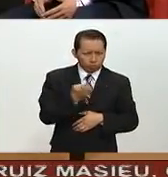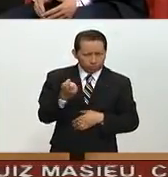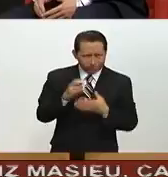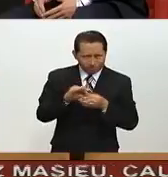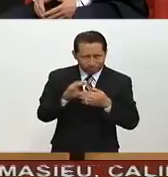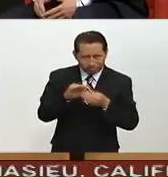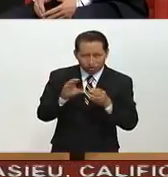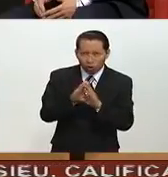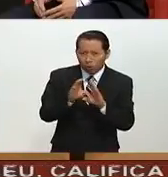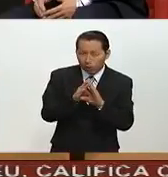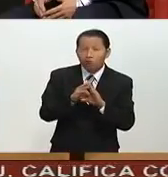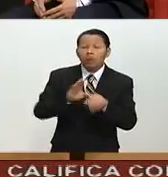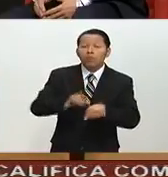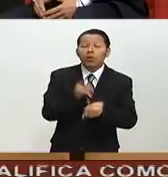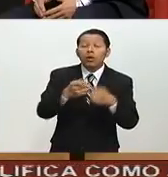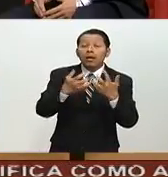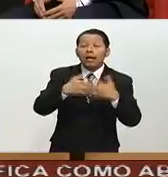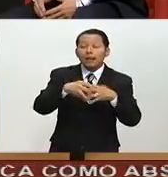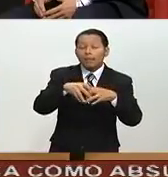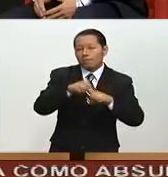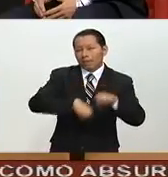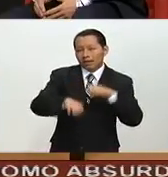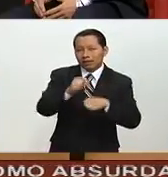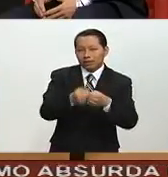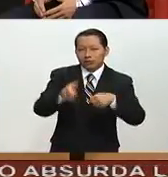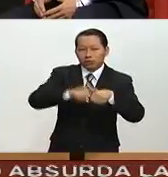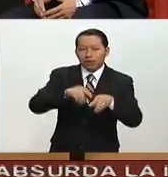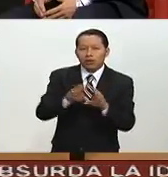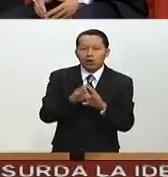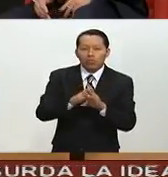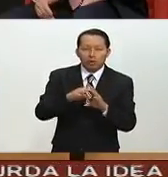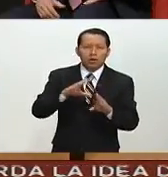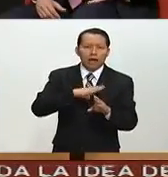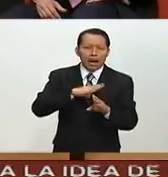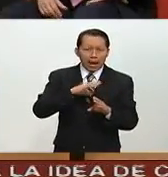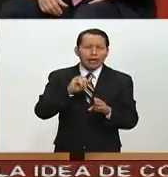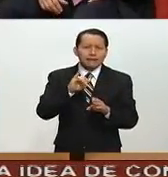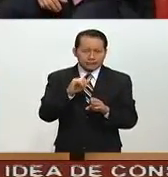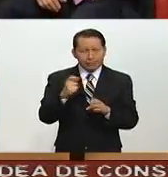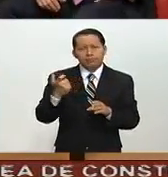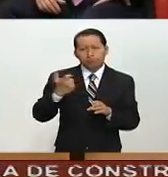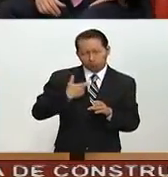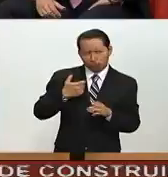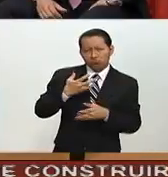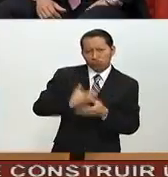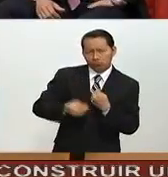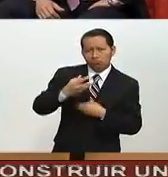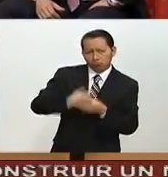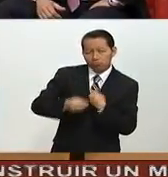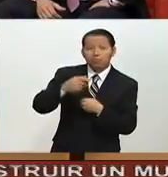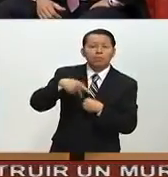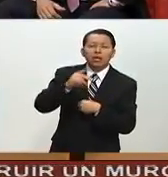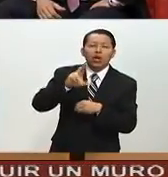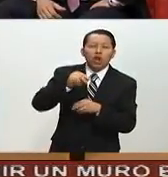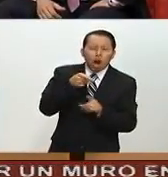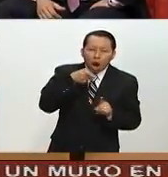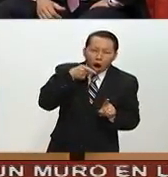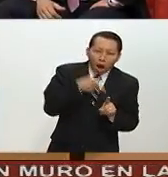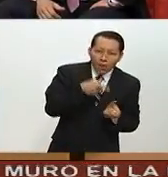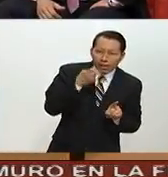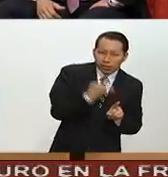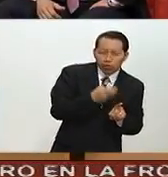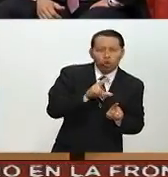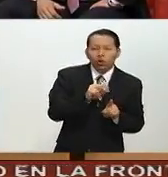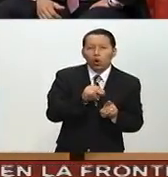porque lo que caracteriza a las empresas sociales es que tienen utilidades, pero las utilidades no son el fin último, sino que son una